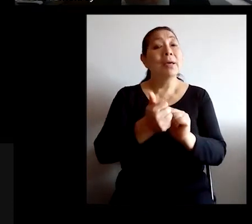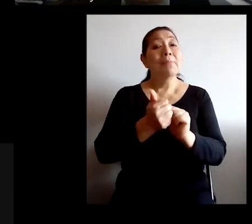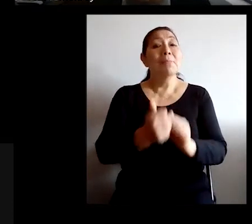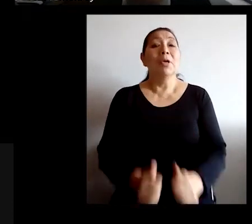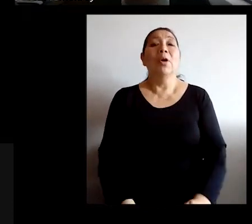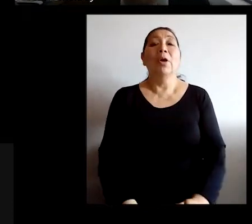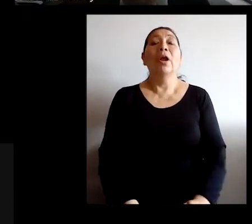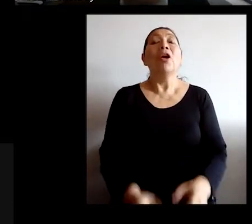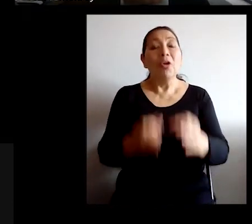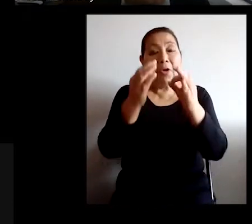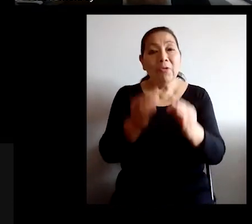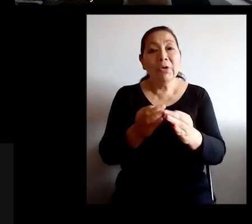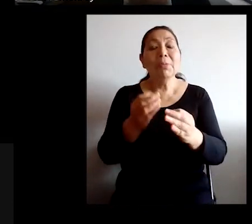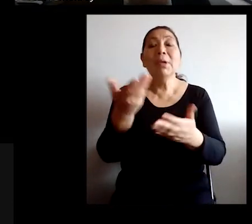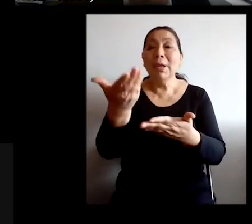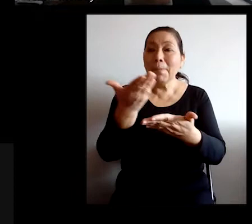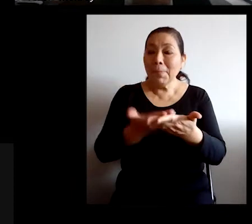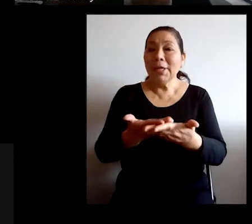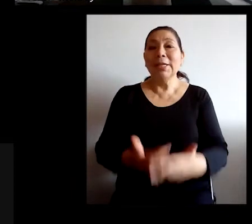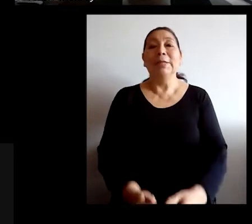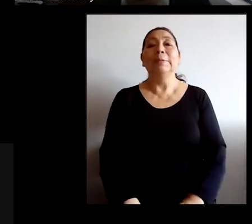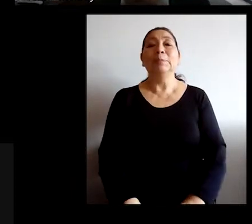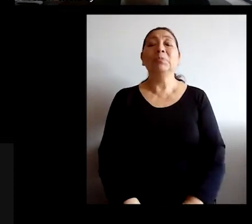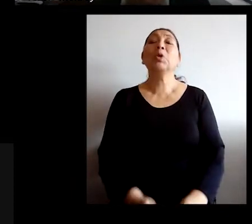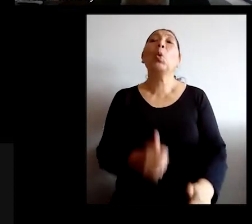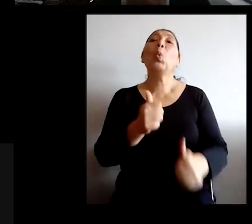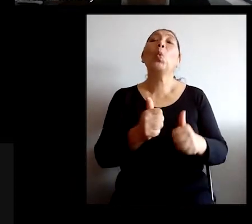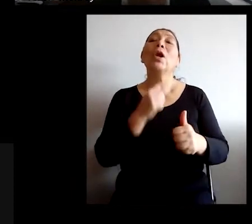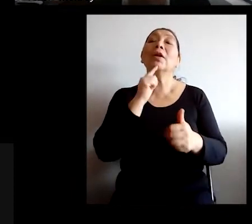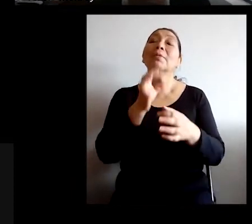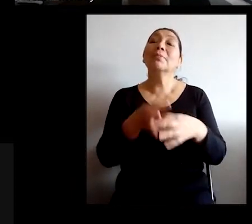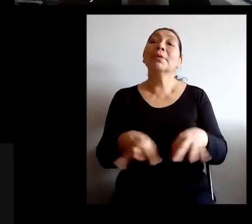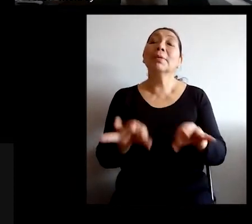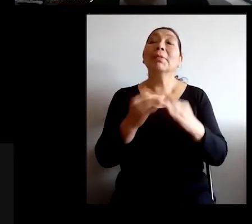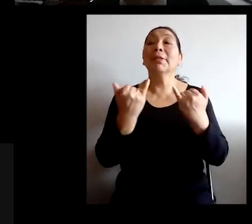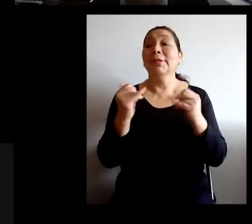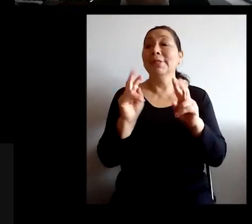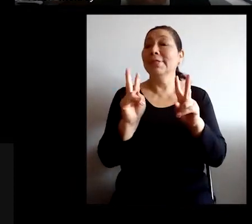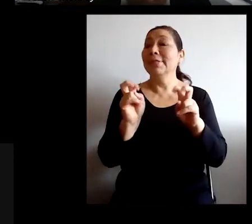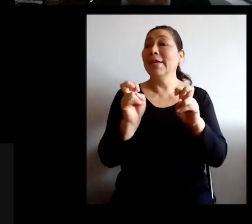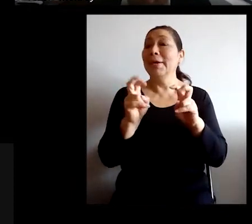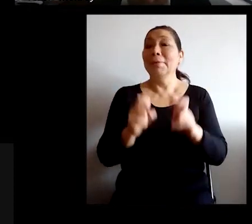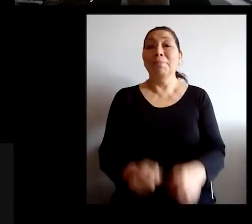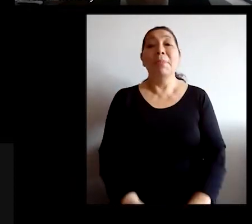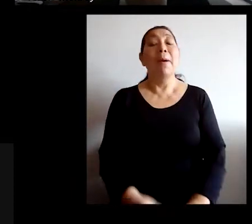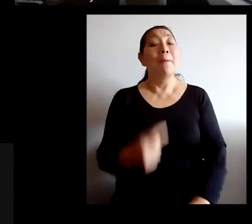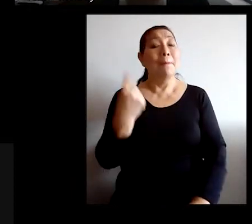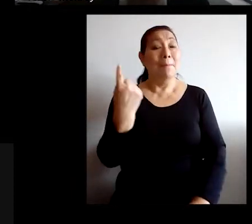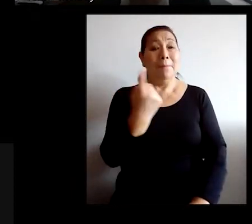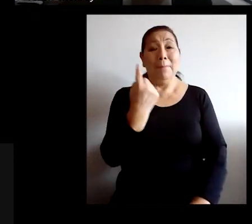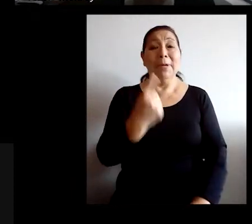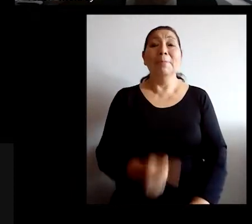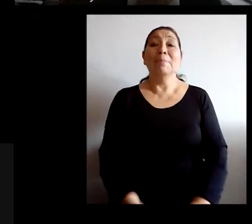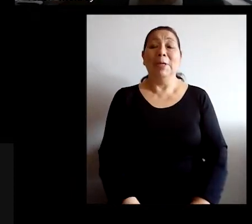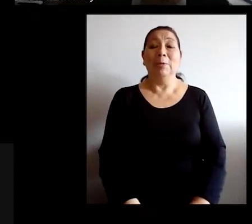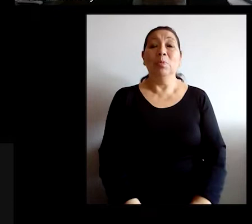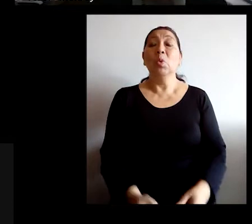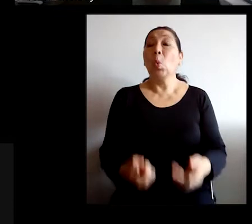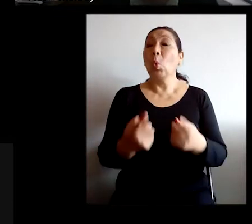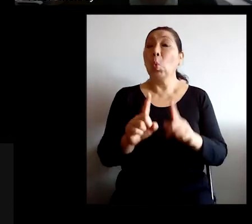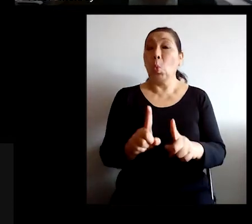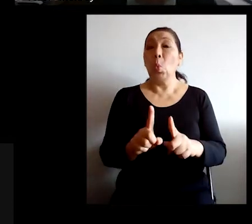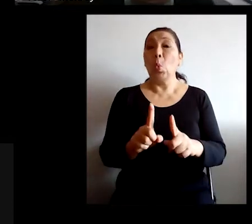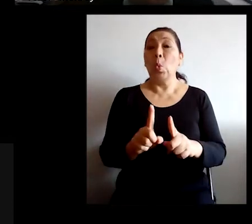reformándola se confirme la apelada. ¿Cuáles son los fundamentos para ese pedido? En primer lugar,